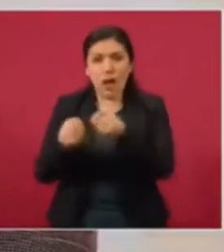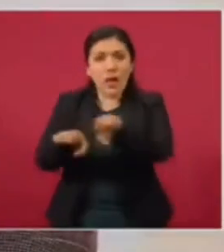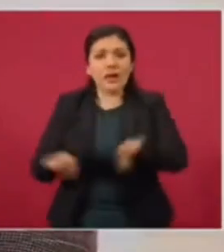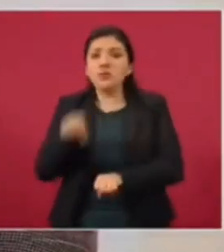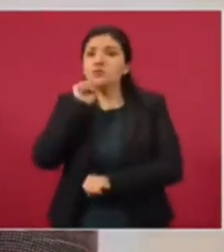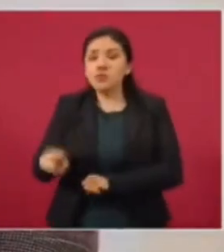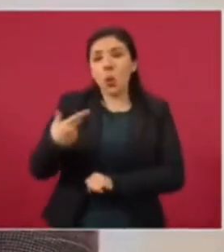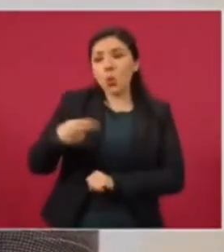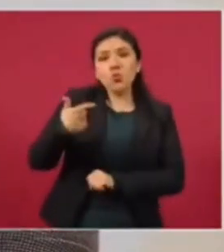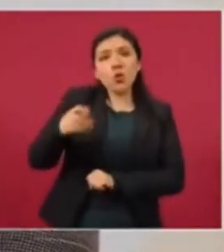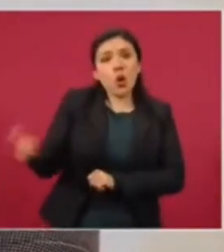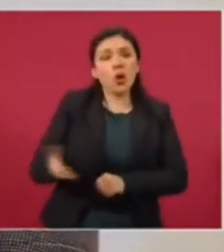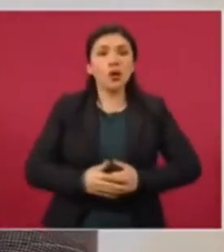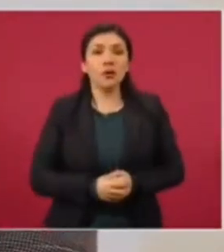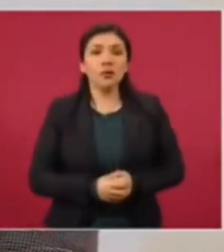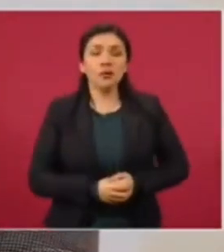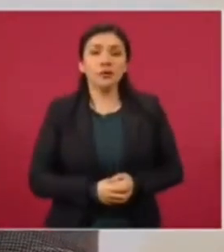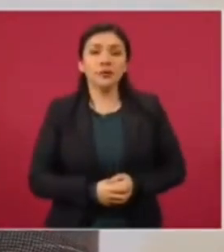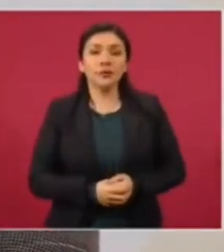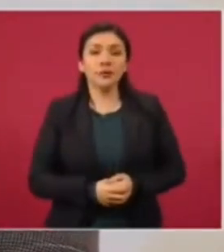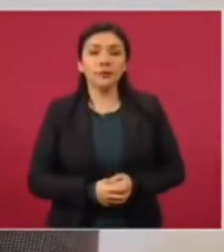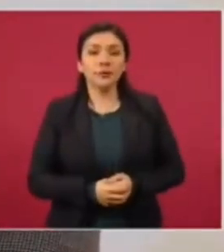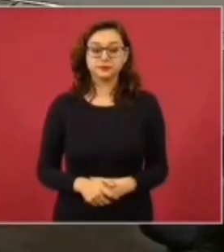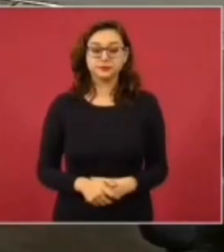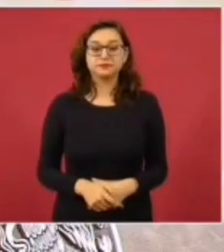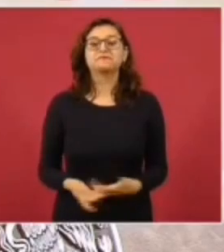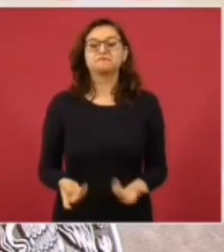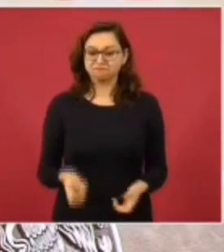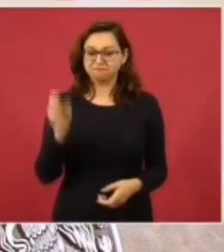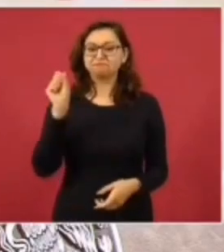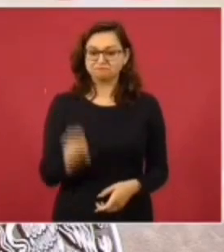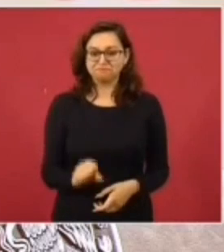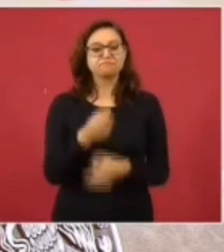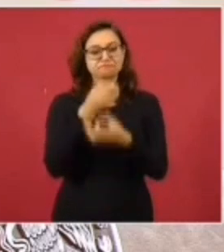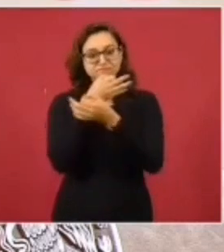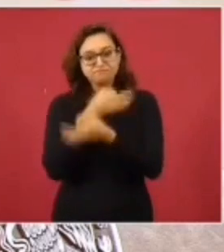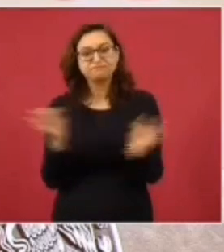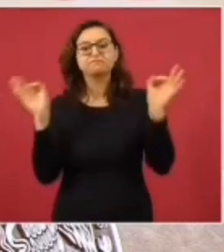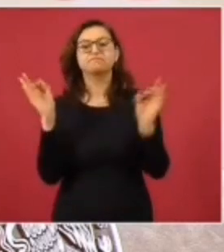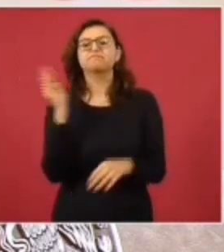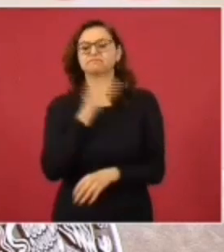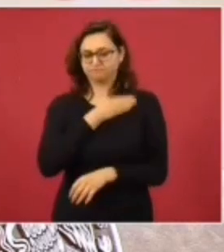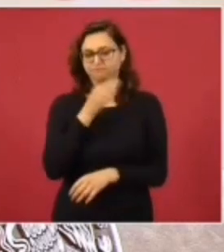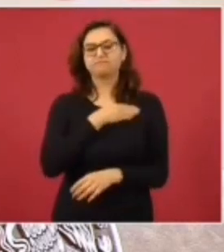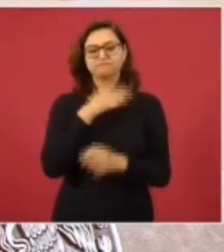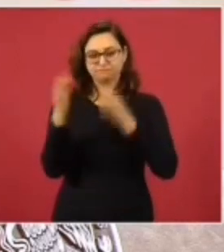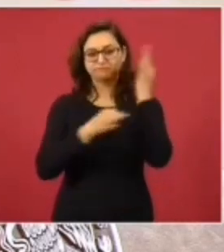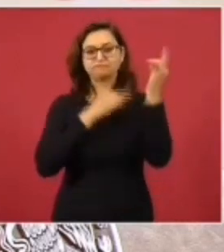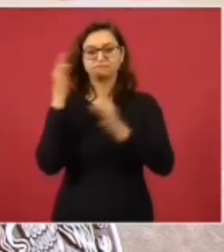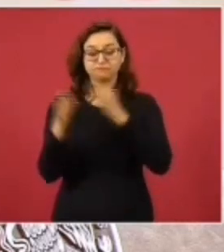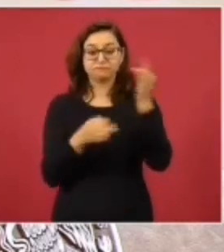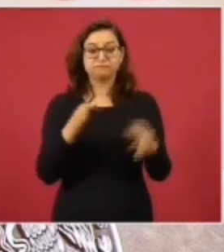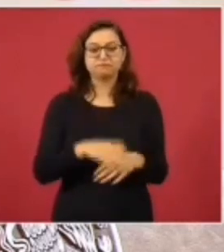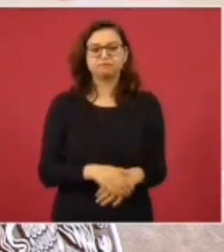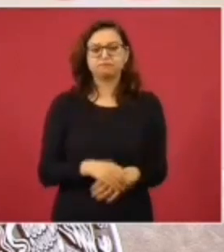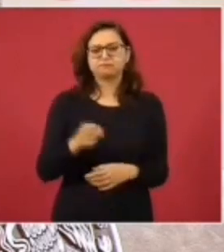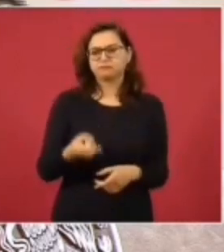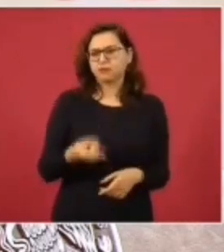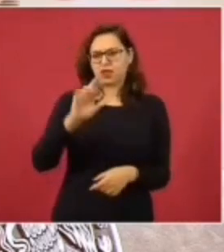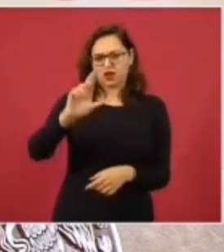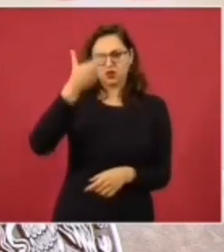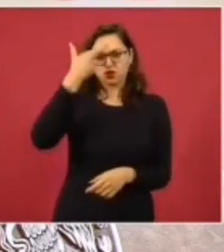5.426.856 contagios de COVID-19. Incluso el subsecretario de Salud, Hugo López-Gatell, ha reconocido